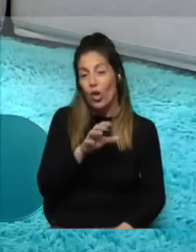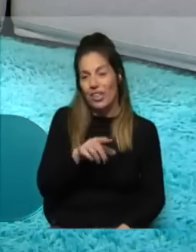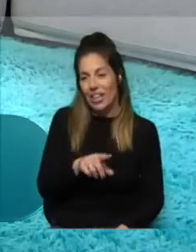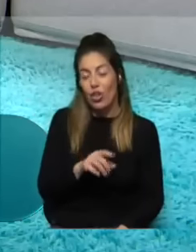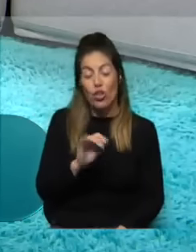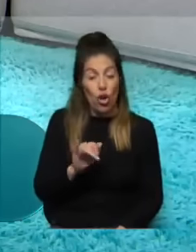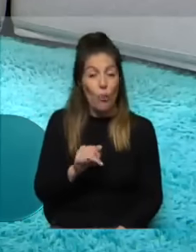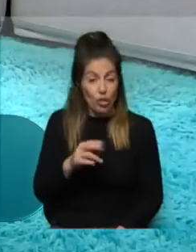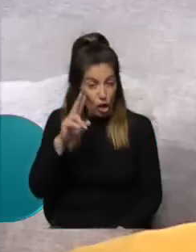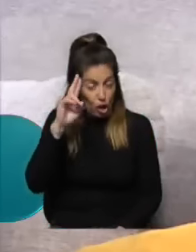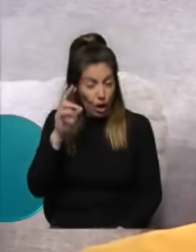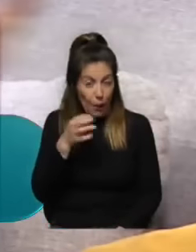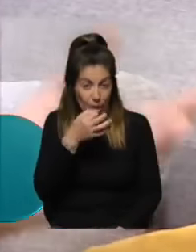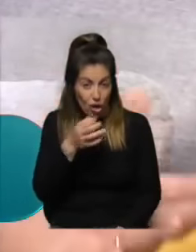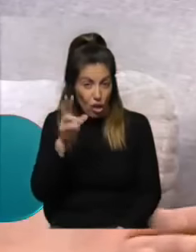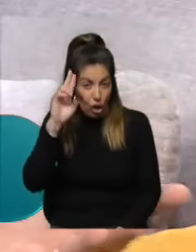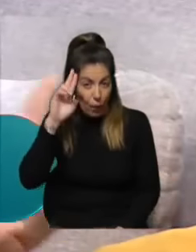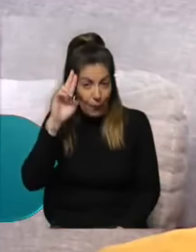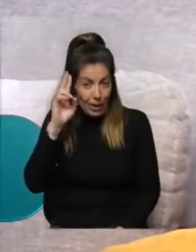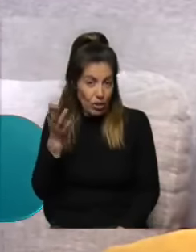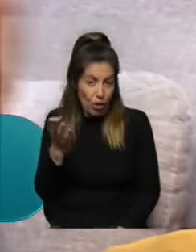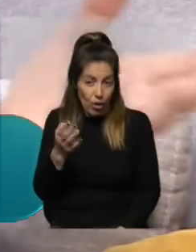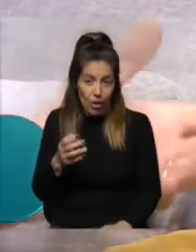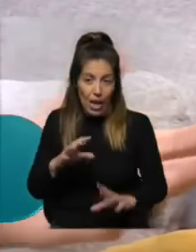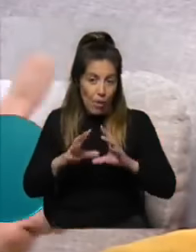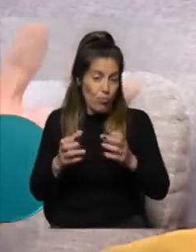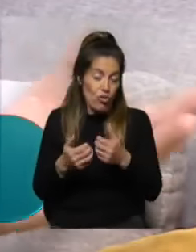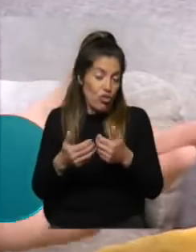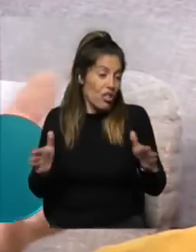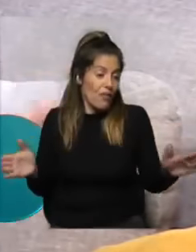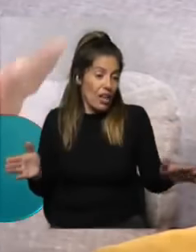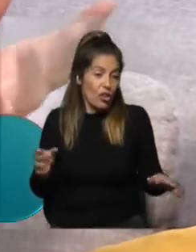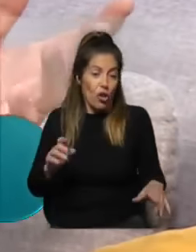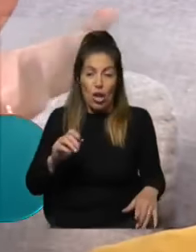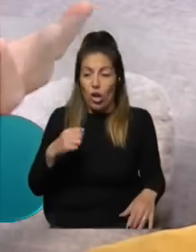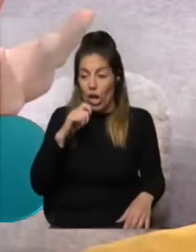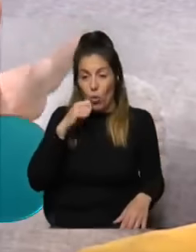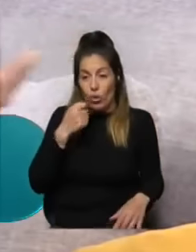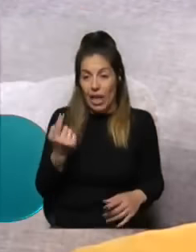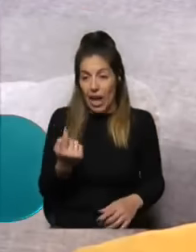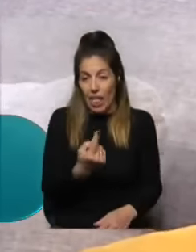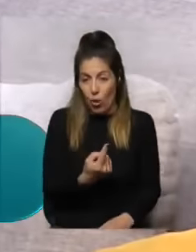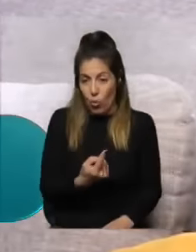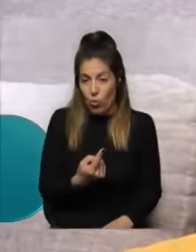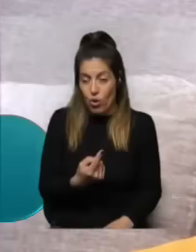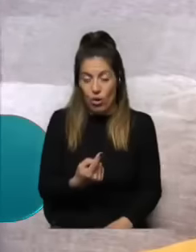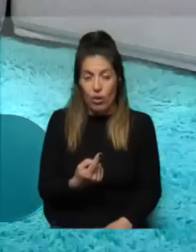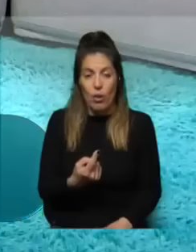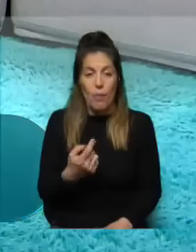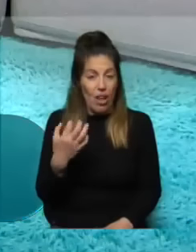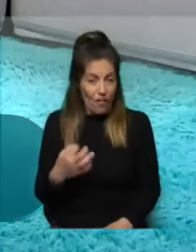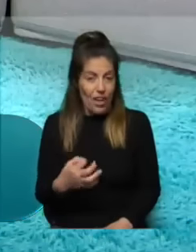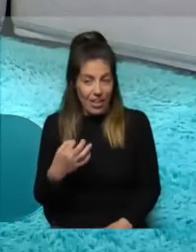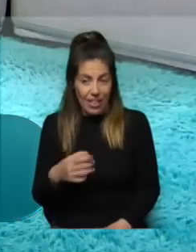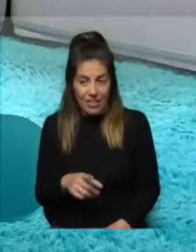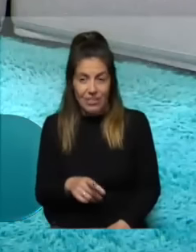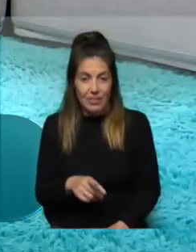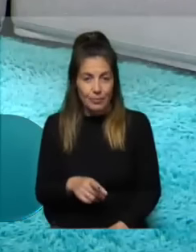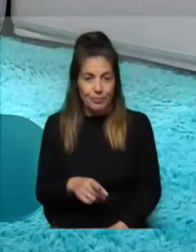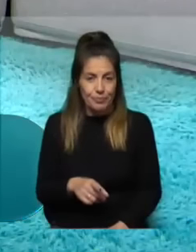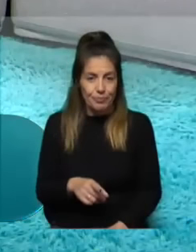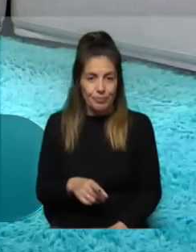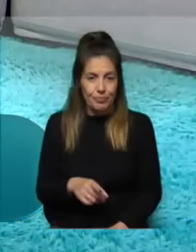que le... el mundo es abierto a los gustos y cada uno vive y disfruta de lo que quiere. Pero es verdad, incluso hay algunos que